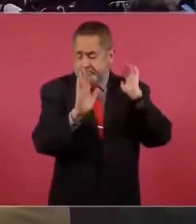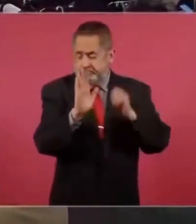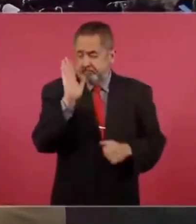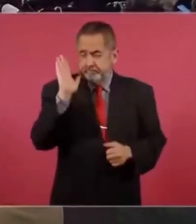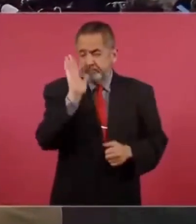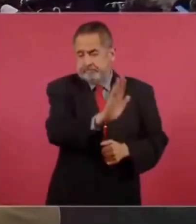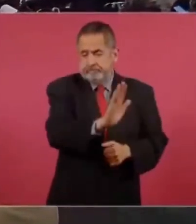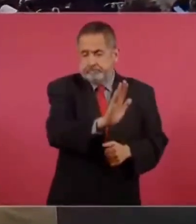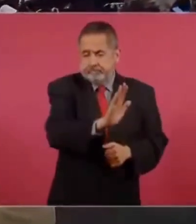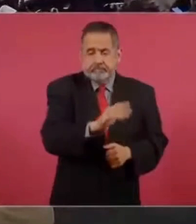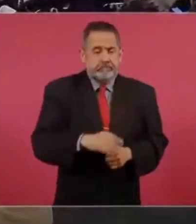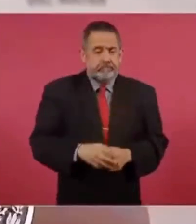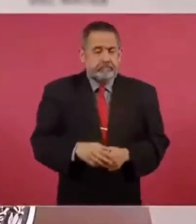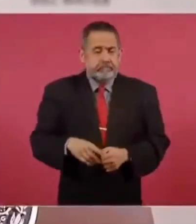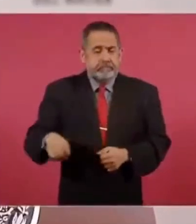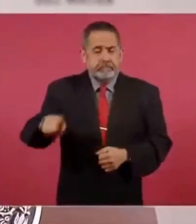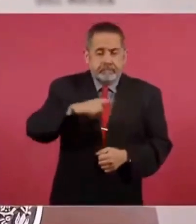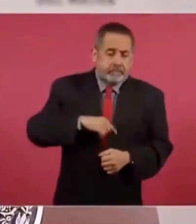Es que no puedo,